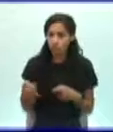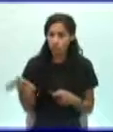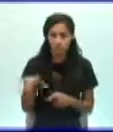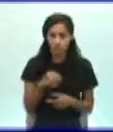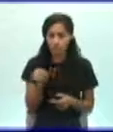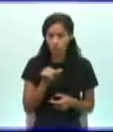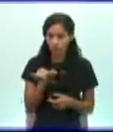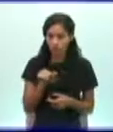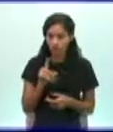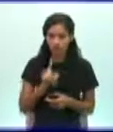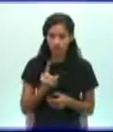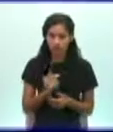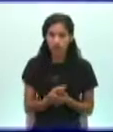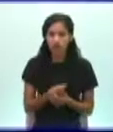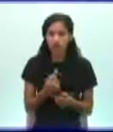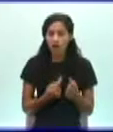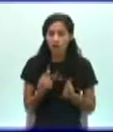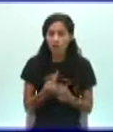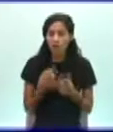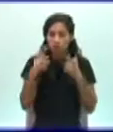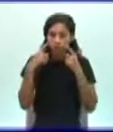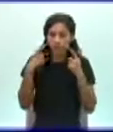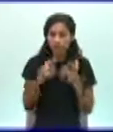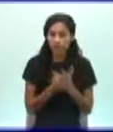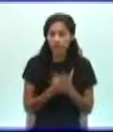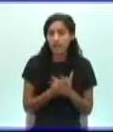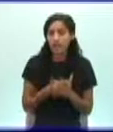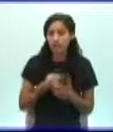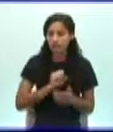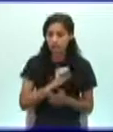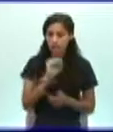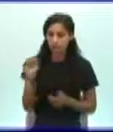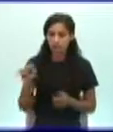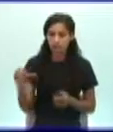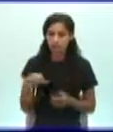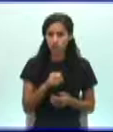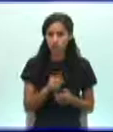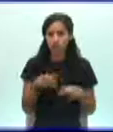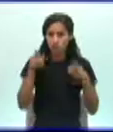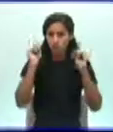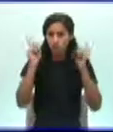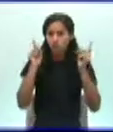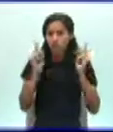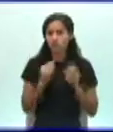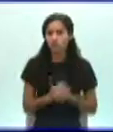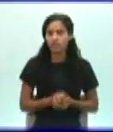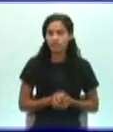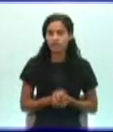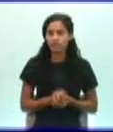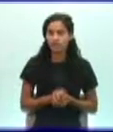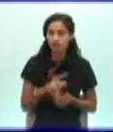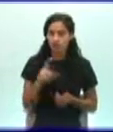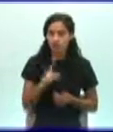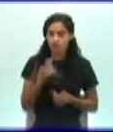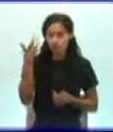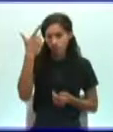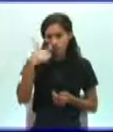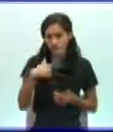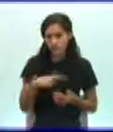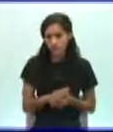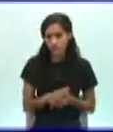duda condición indispensable del éxito de todo programa político. El 11 de abril